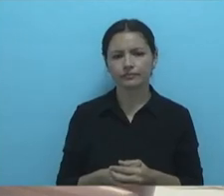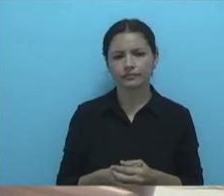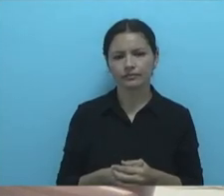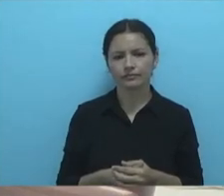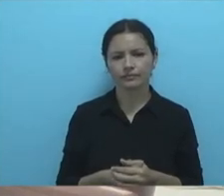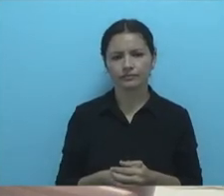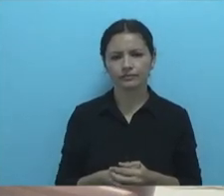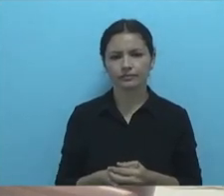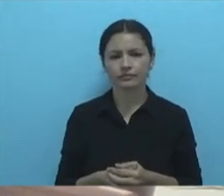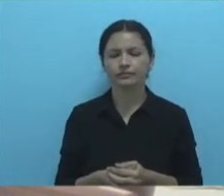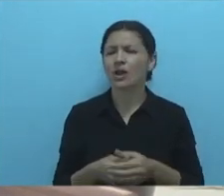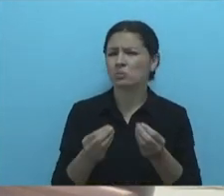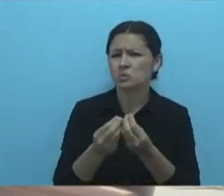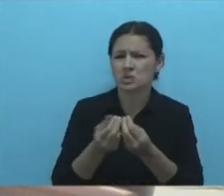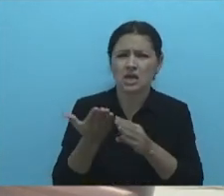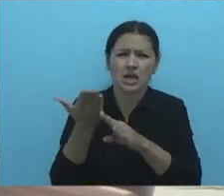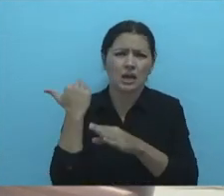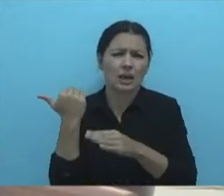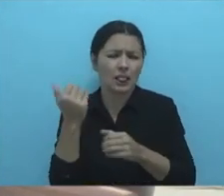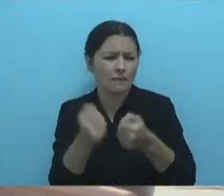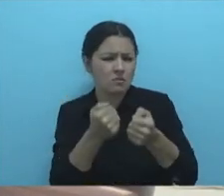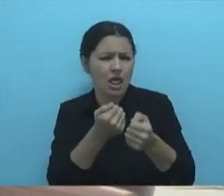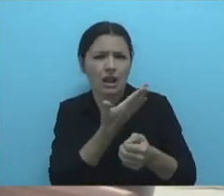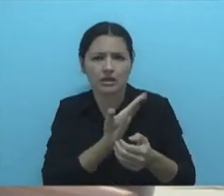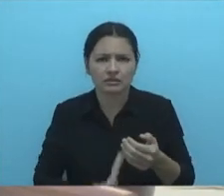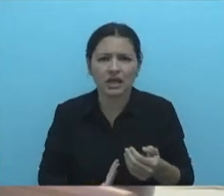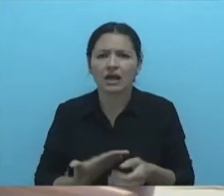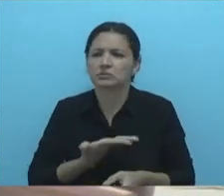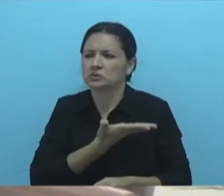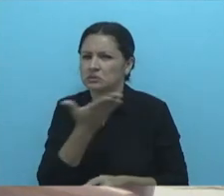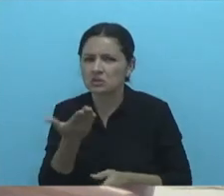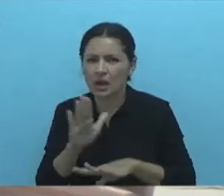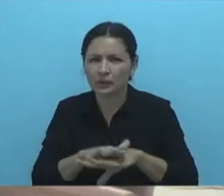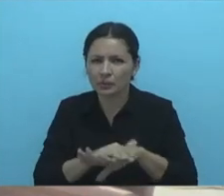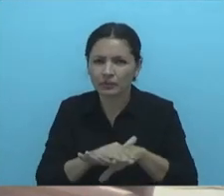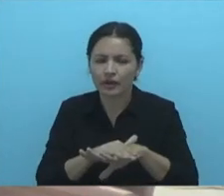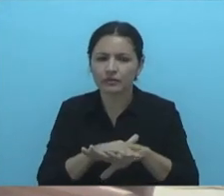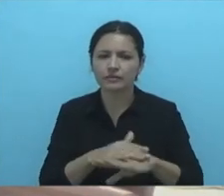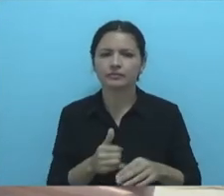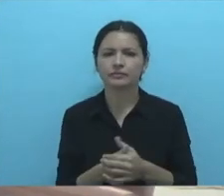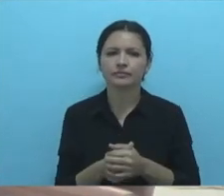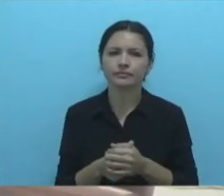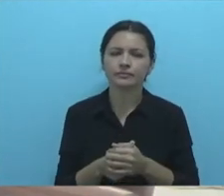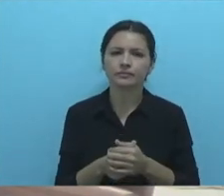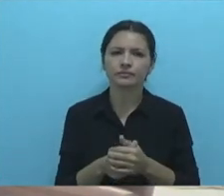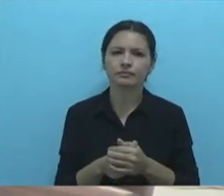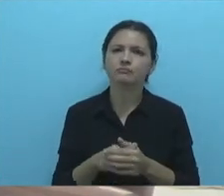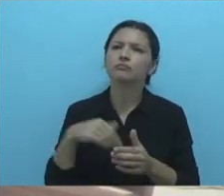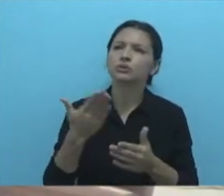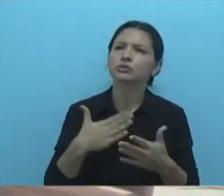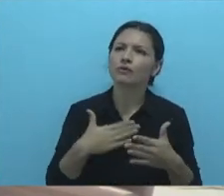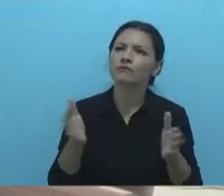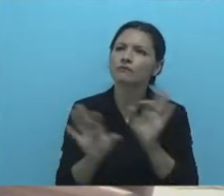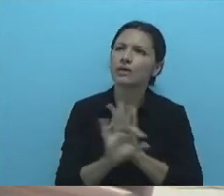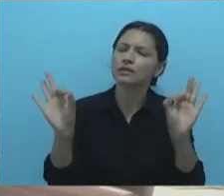desde la sociedad civil y que hoy entendemos venimos a dar un paso más en esa reparación y por eso quiero valorarlos y felicitarlos